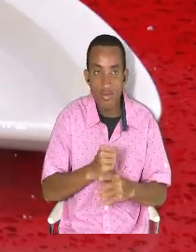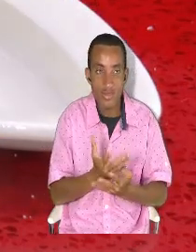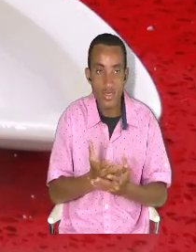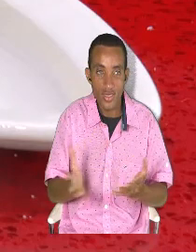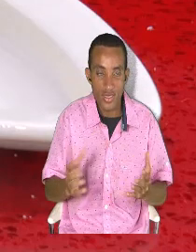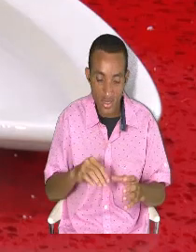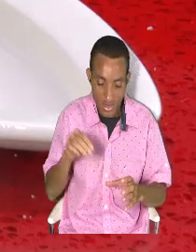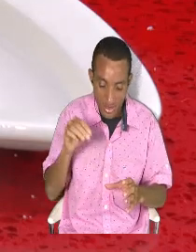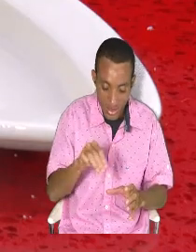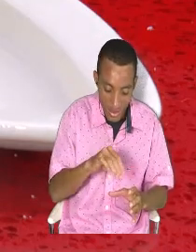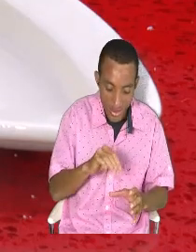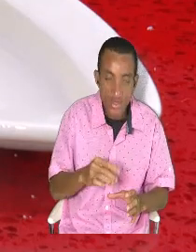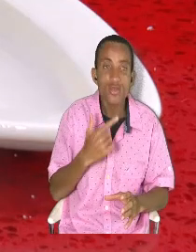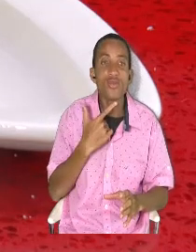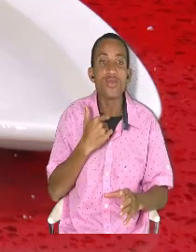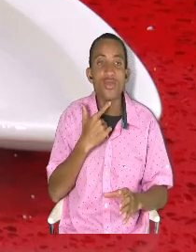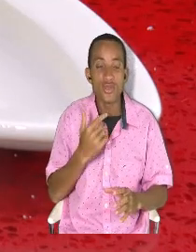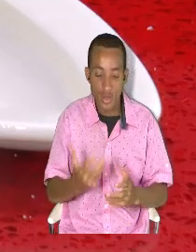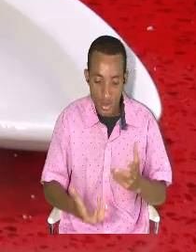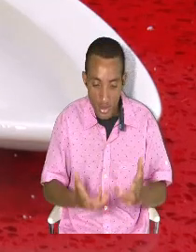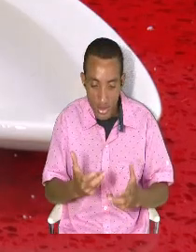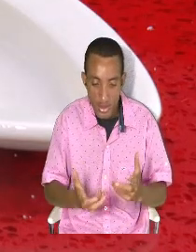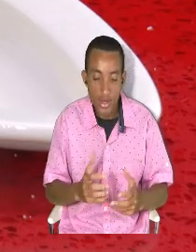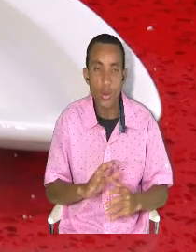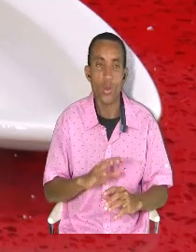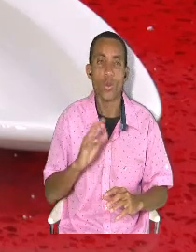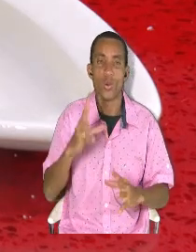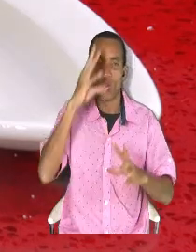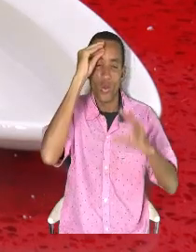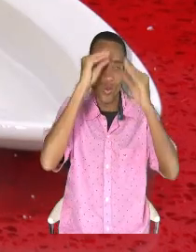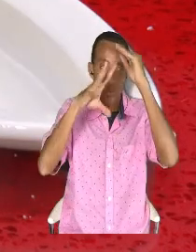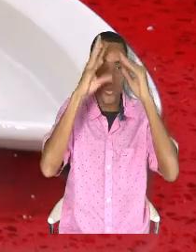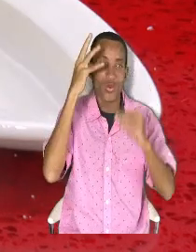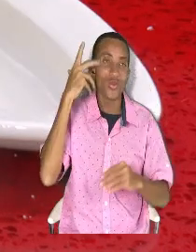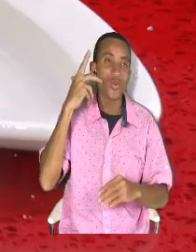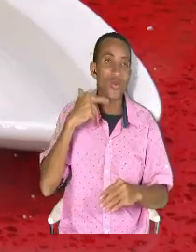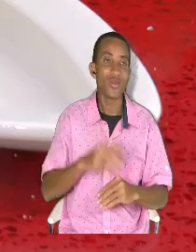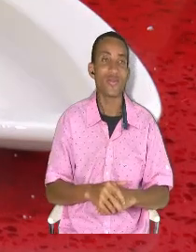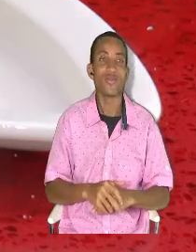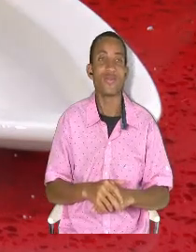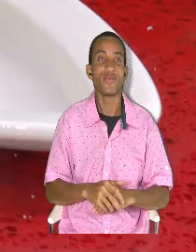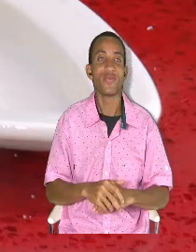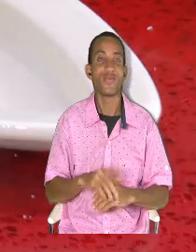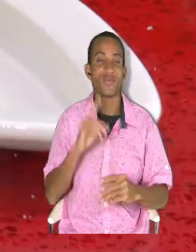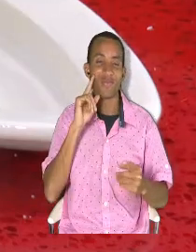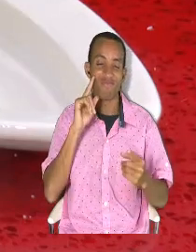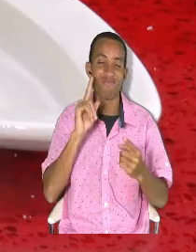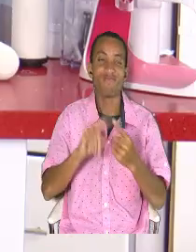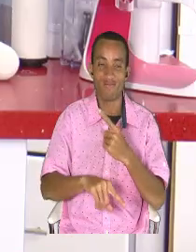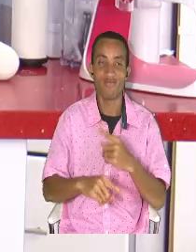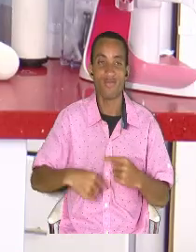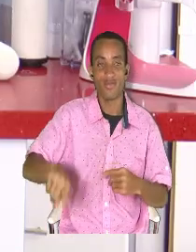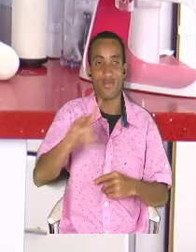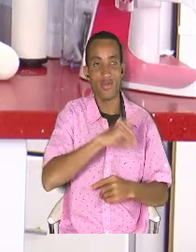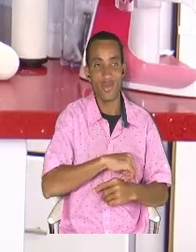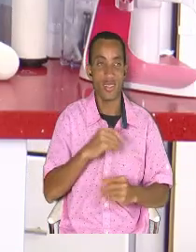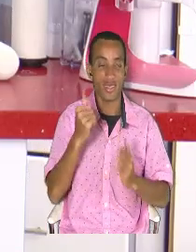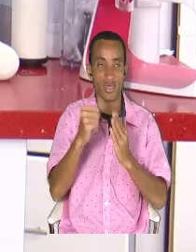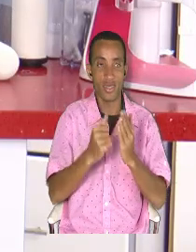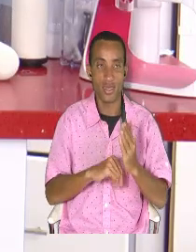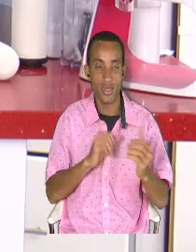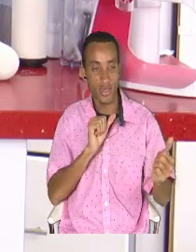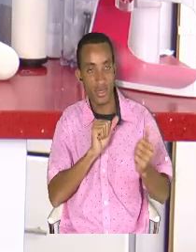platados. Me fascina como en plata y pues uno aprende cada día más. Ah, claro, esa es la idea con nosotros en su programa Pedir de Boca, que usted esté